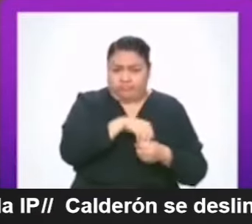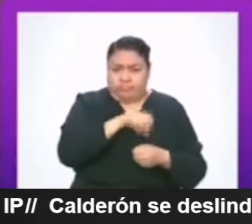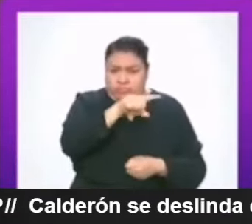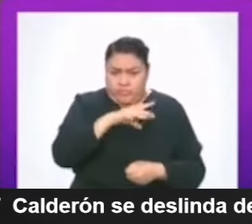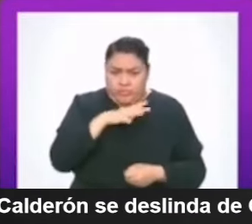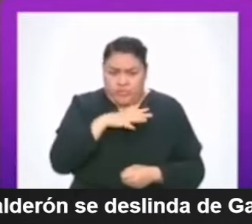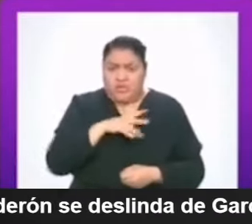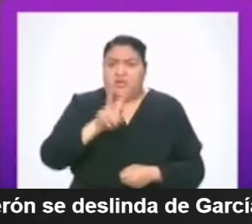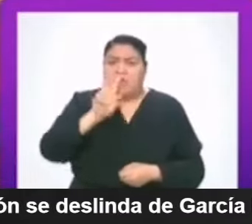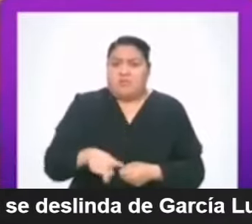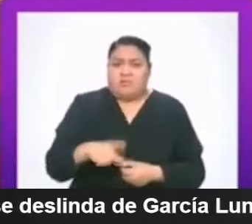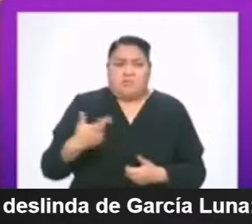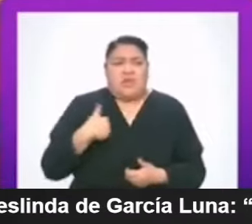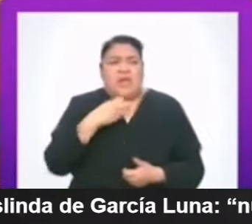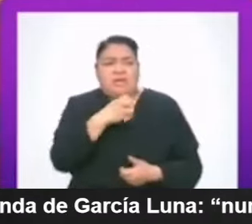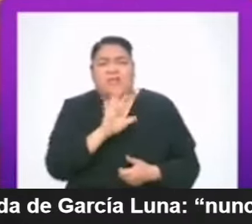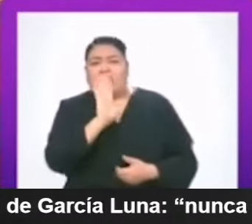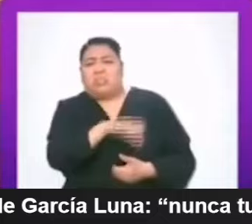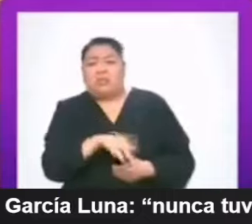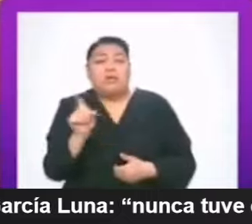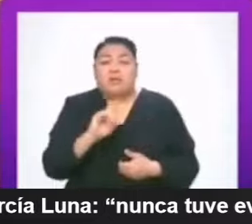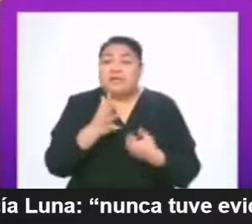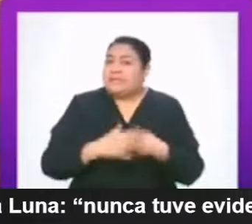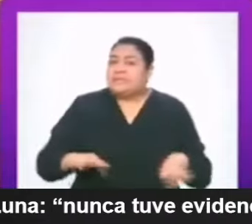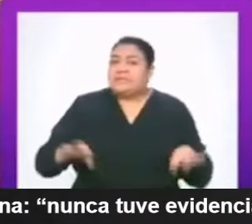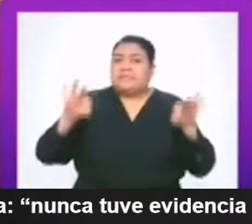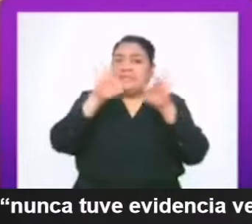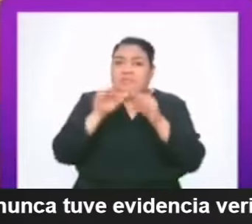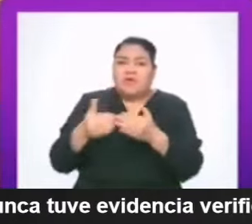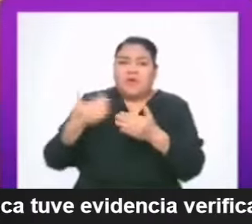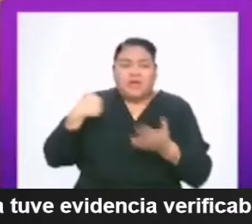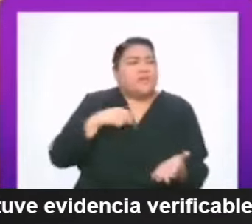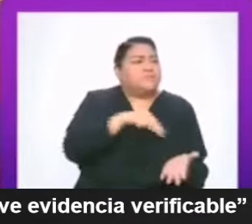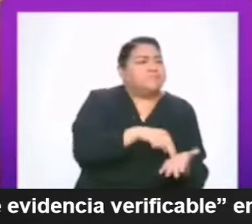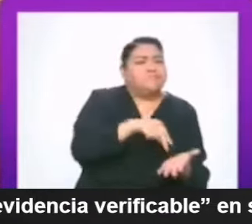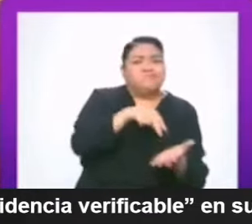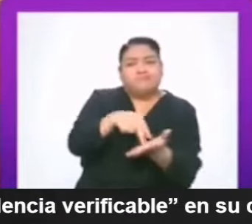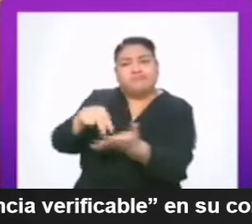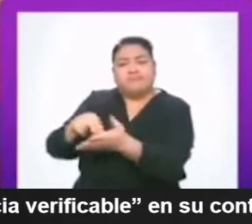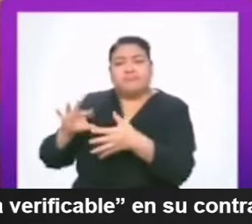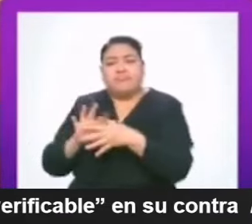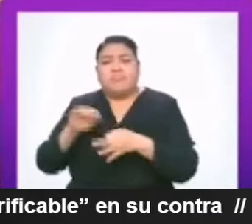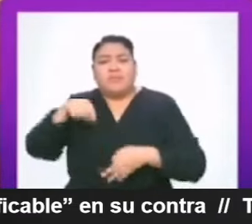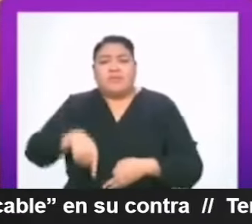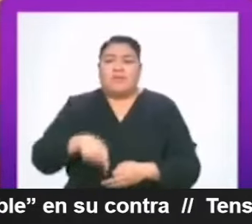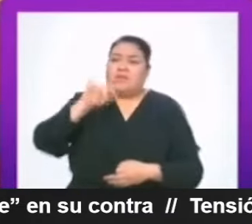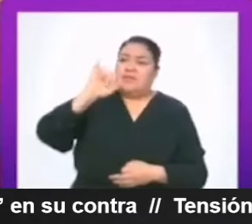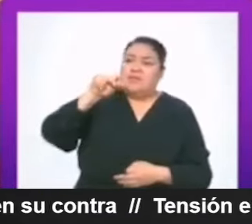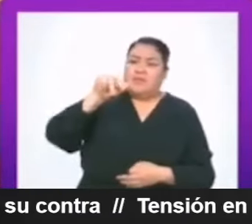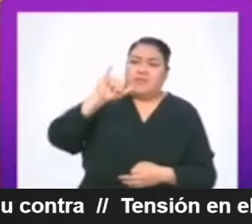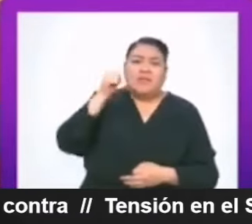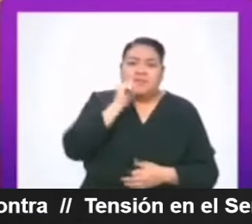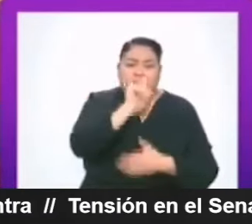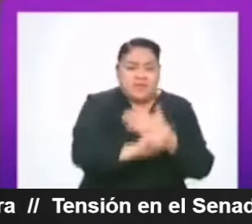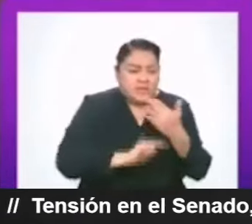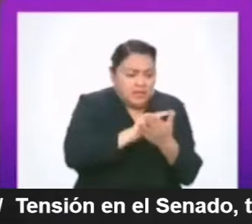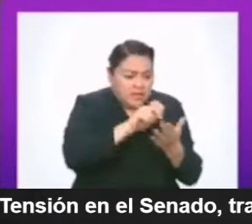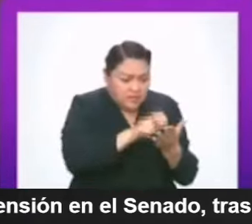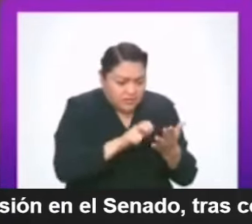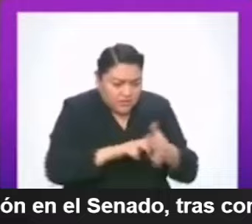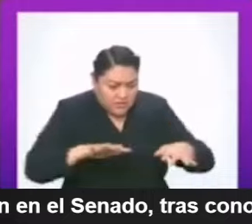Ciertamente, no se trata de un asunto menor, pues como hemos expresado en múltiples ocasiones desde este instituto, todo proceso legislativo abarca